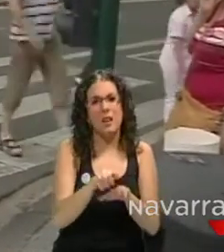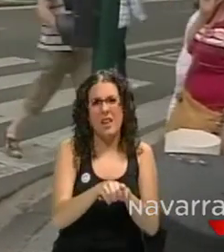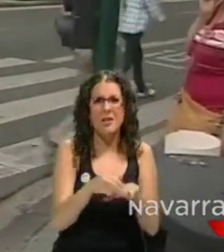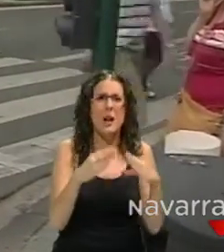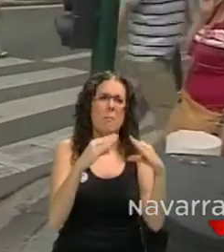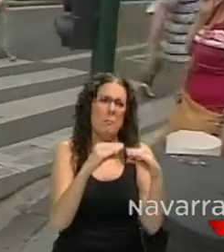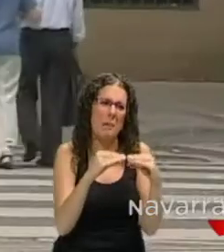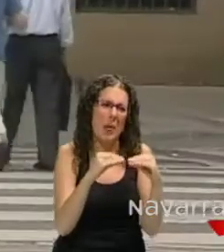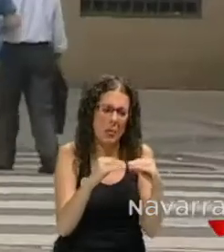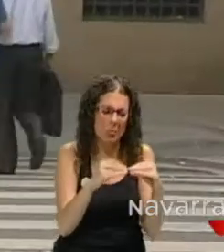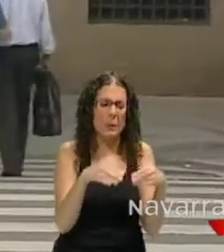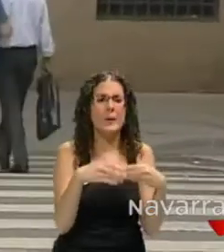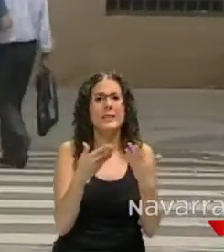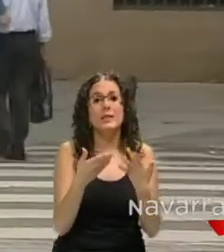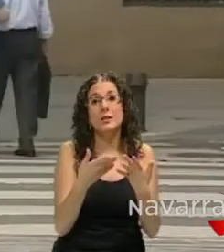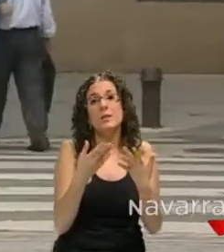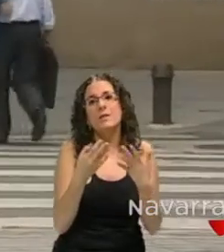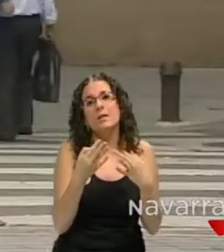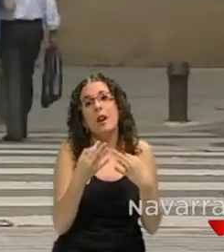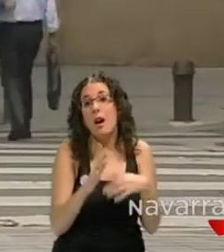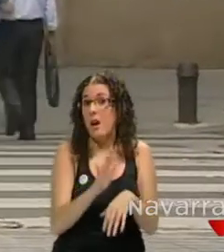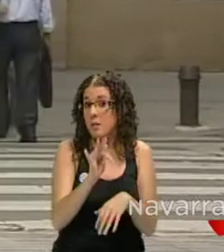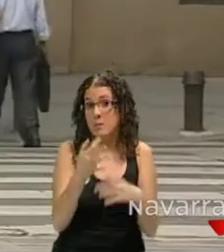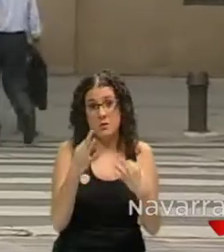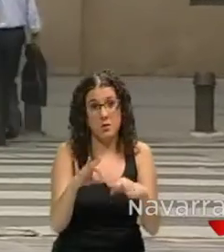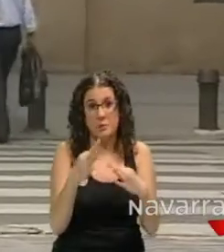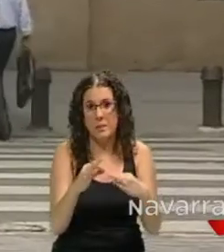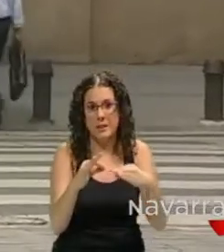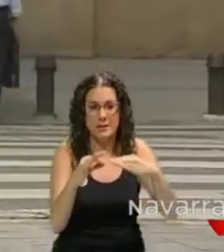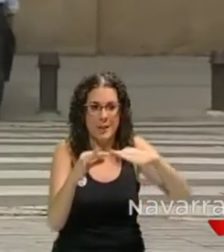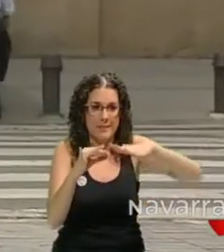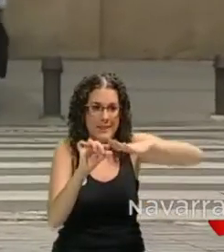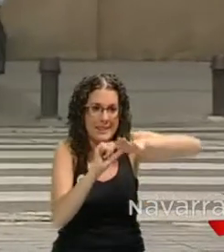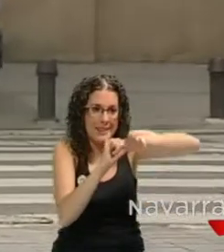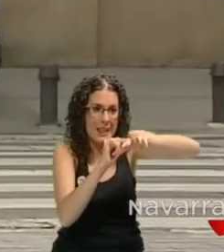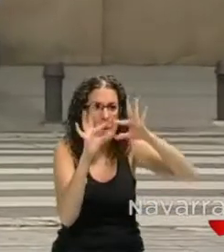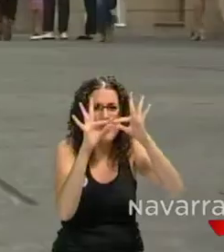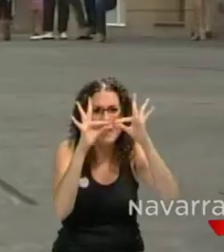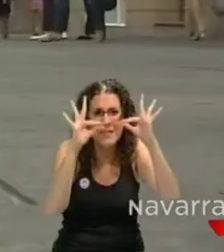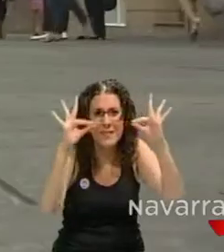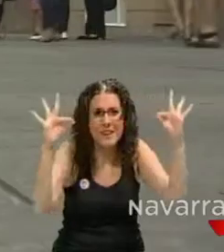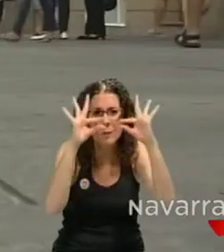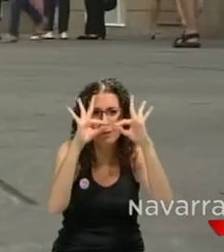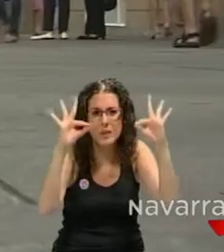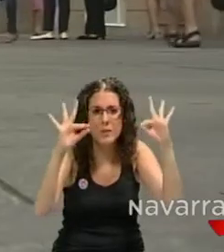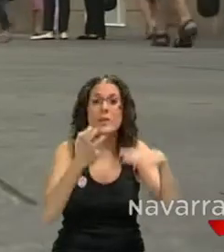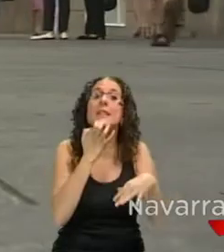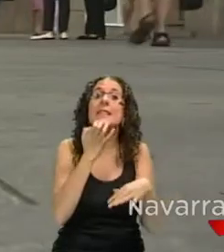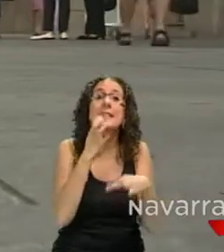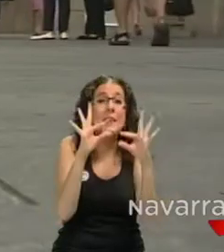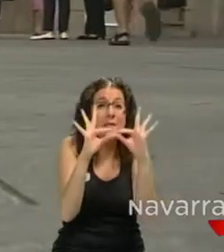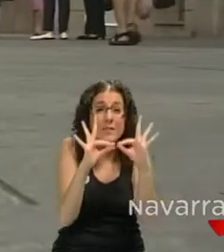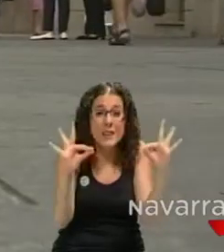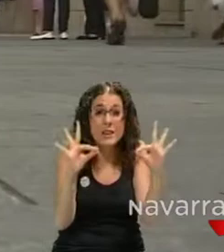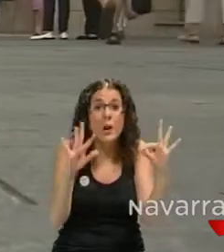blando y entonces generalmente además está casi sin talón. Cuando el calzado es muy plano hay talalgias, ¿vale? Dolor